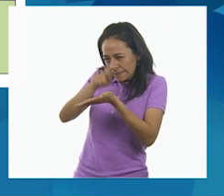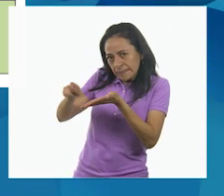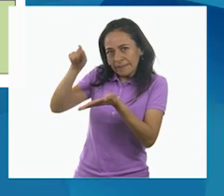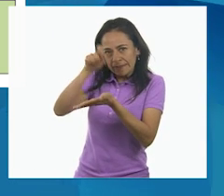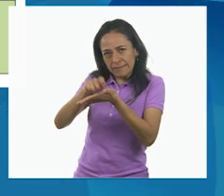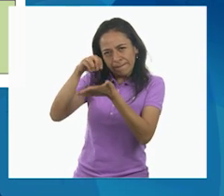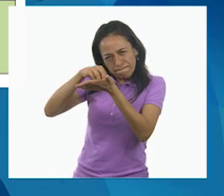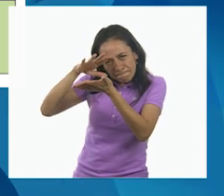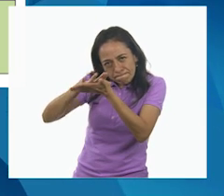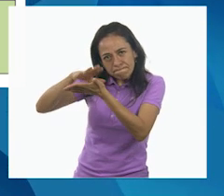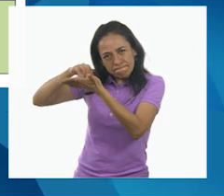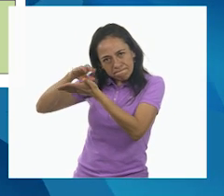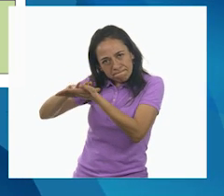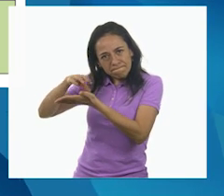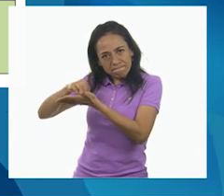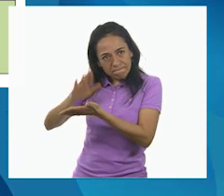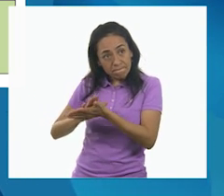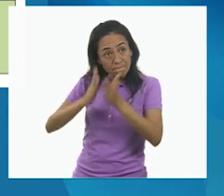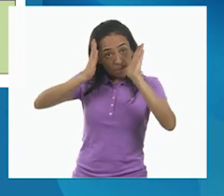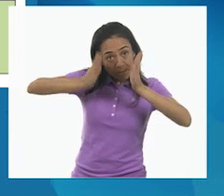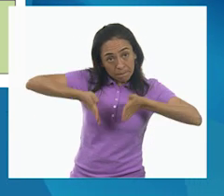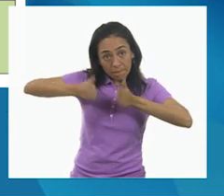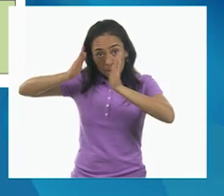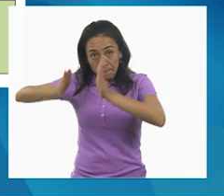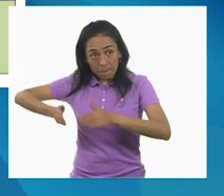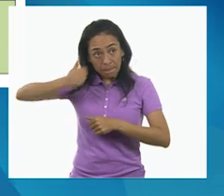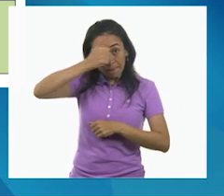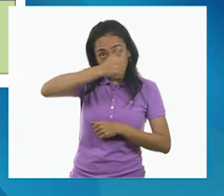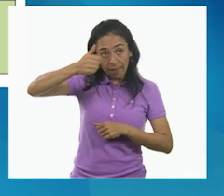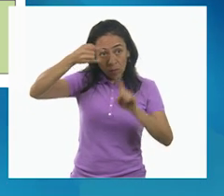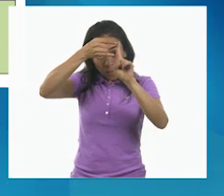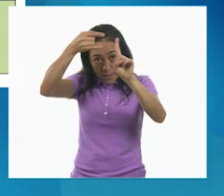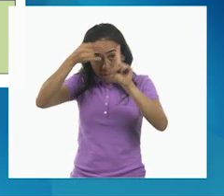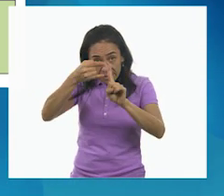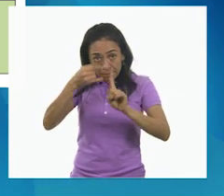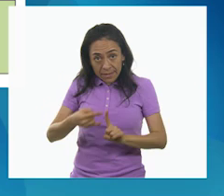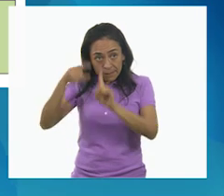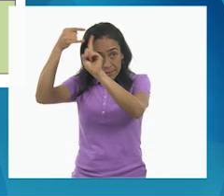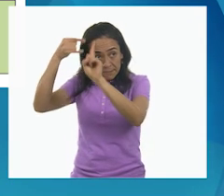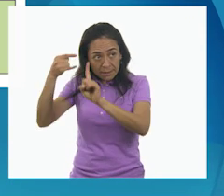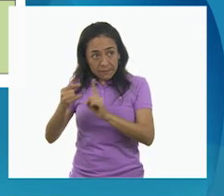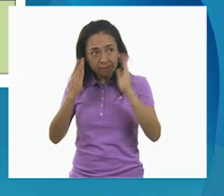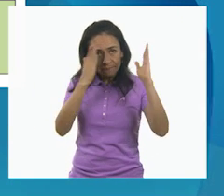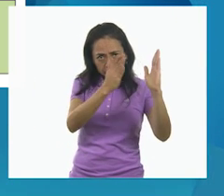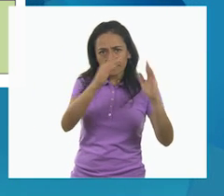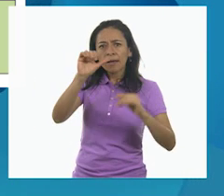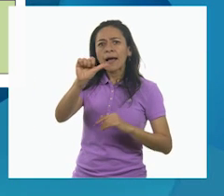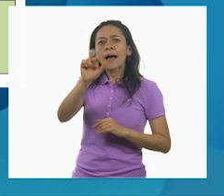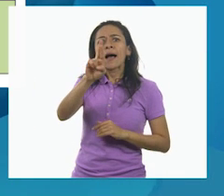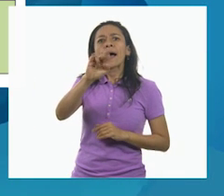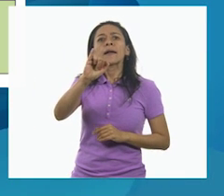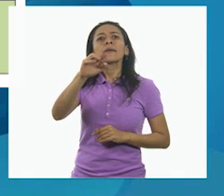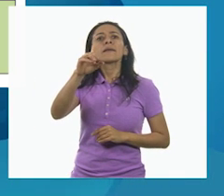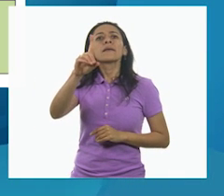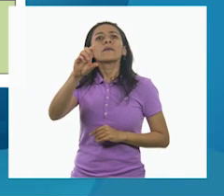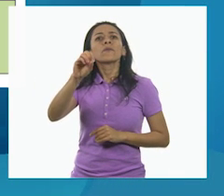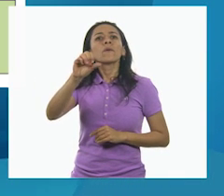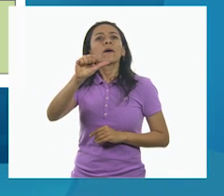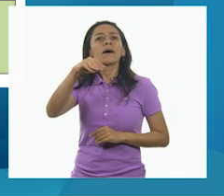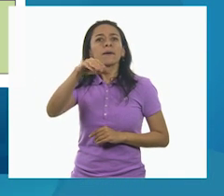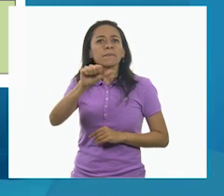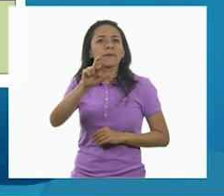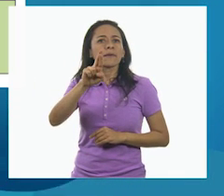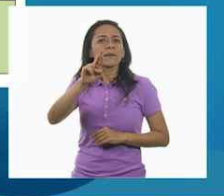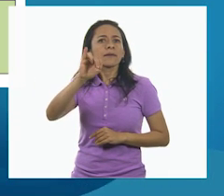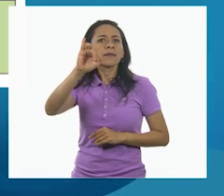escribir en cada recuadro de Aridoamérica cuál era su clima. Ya lo vimos, pero bueno, si tienen